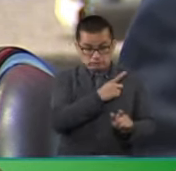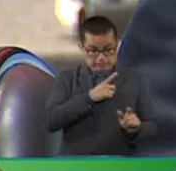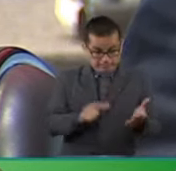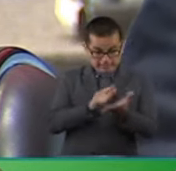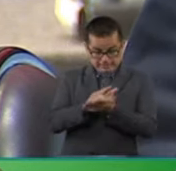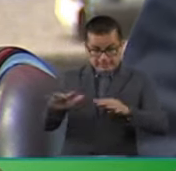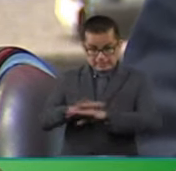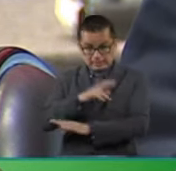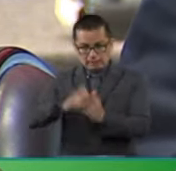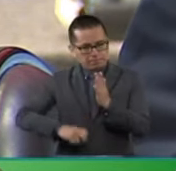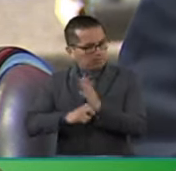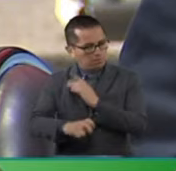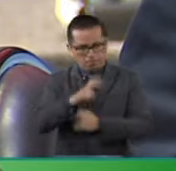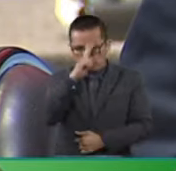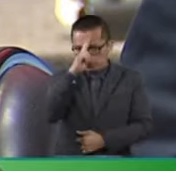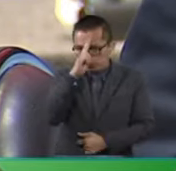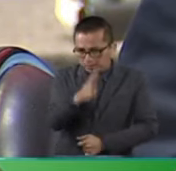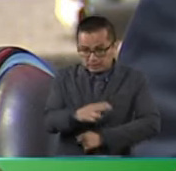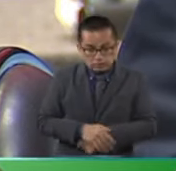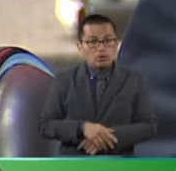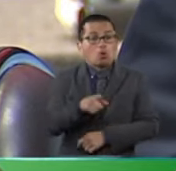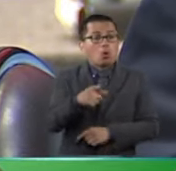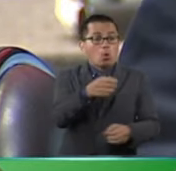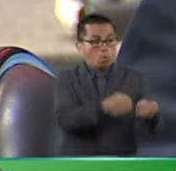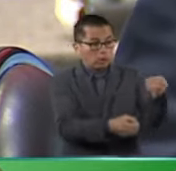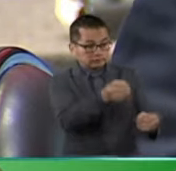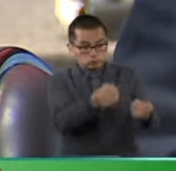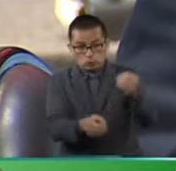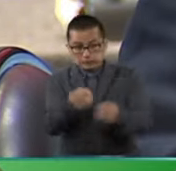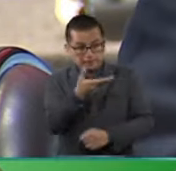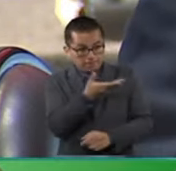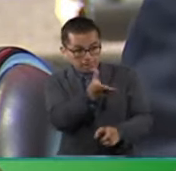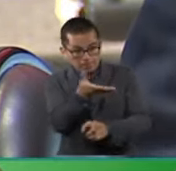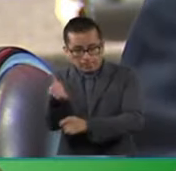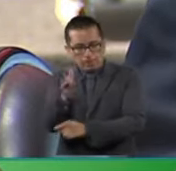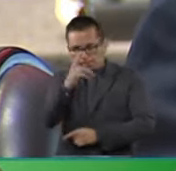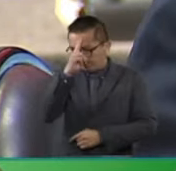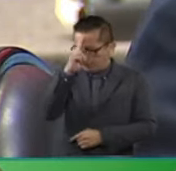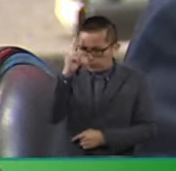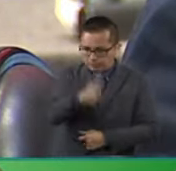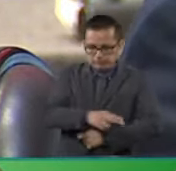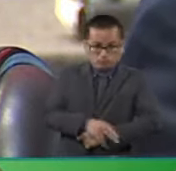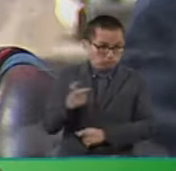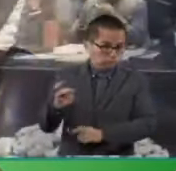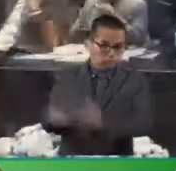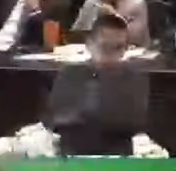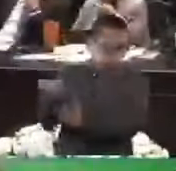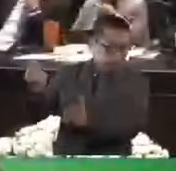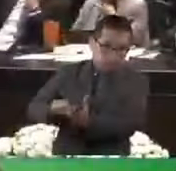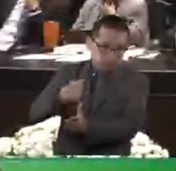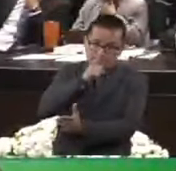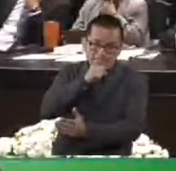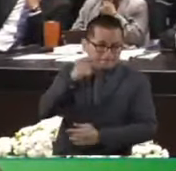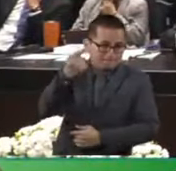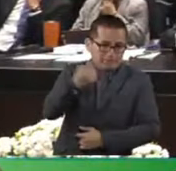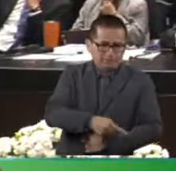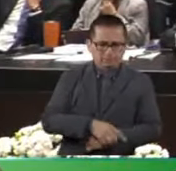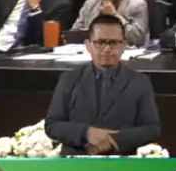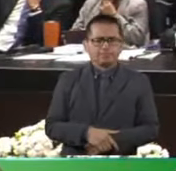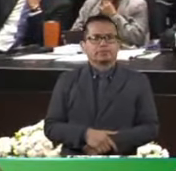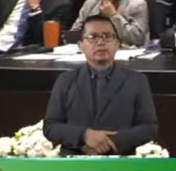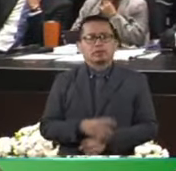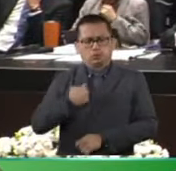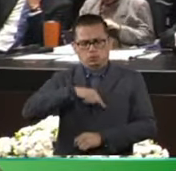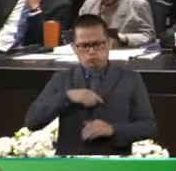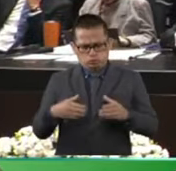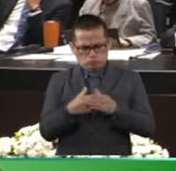despidan jueces y magistrados locales en movimiento ciudadano estamos en contra